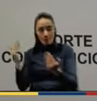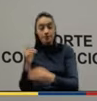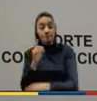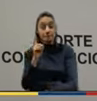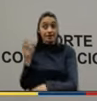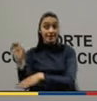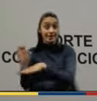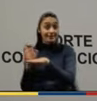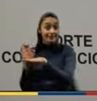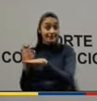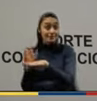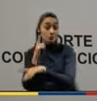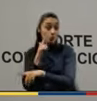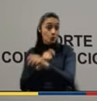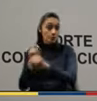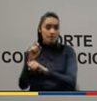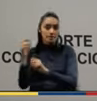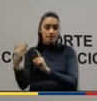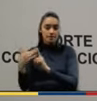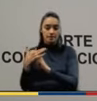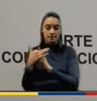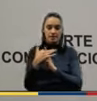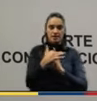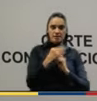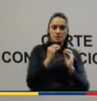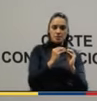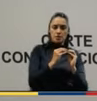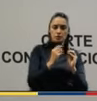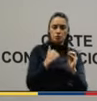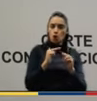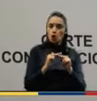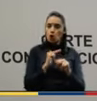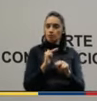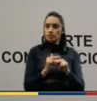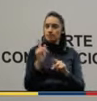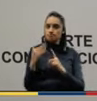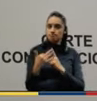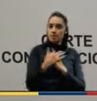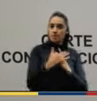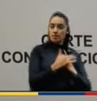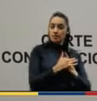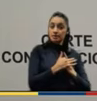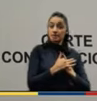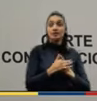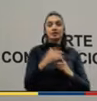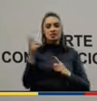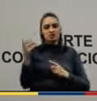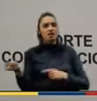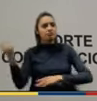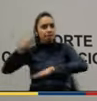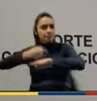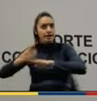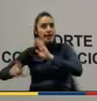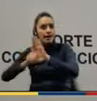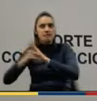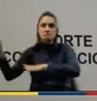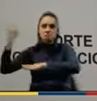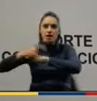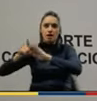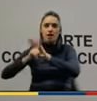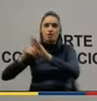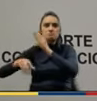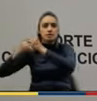podrían extender su influencia más allá de las cuestiones ambientales tradicionales para abarcar una amplia gama de leyes que impactan el medio ambiente,